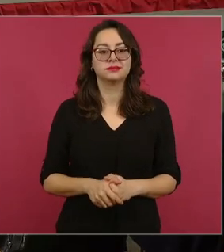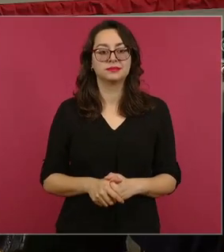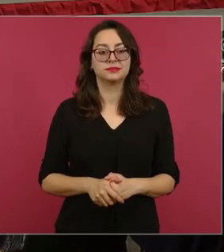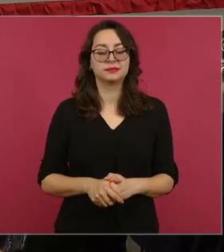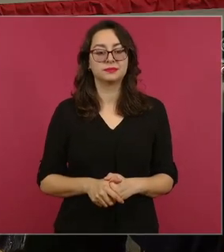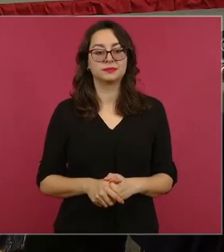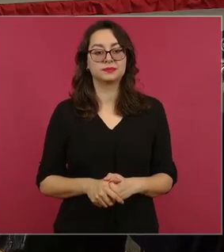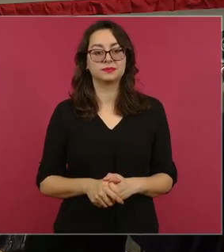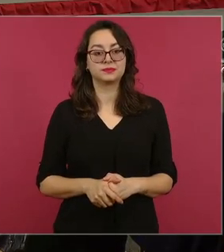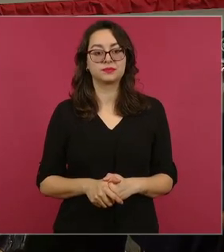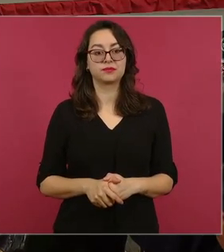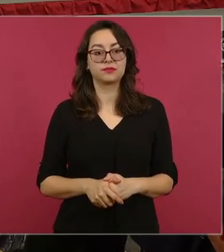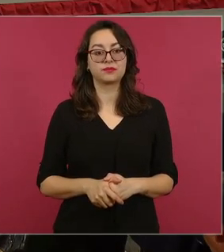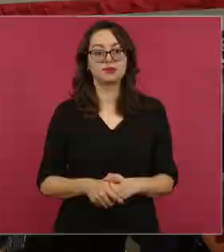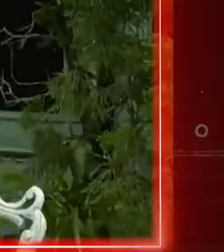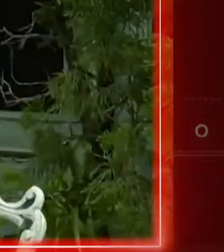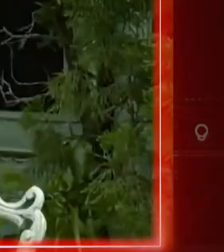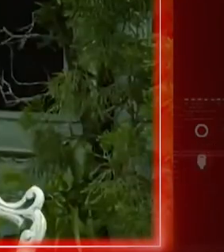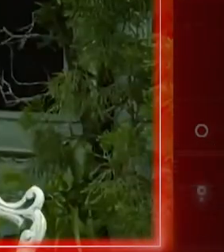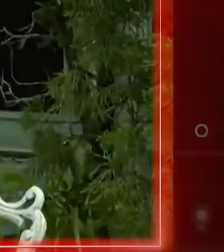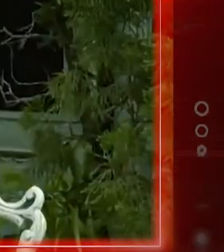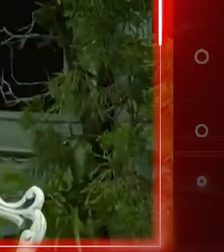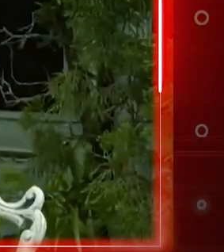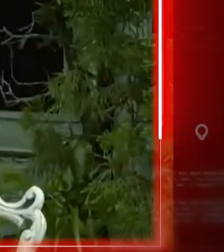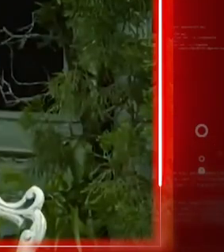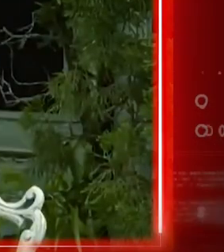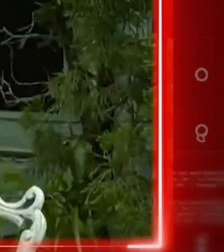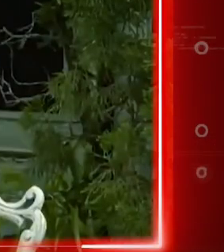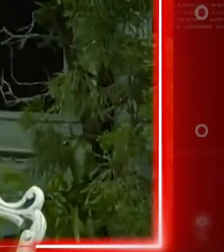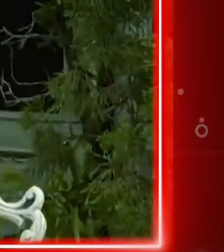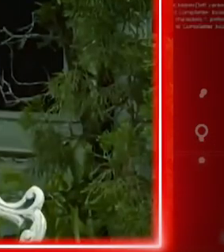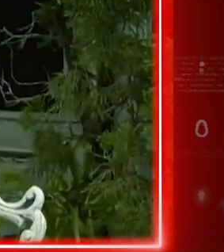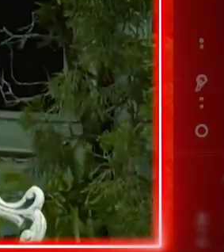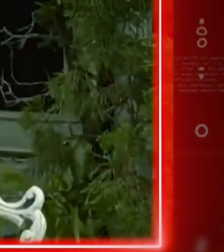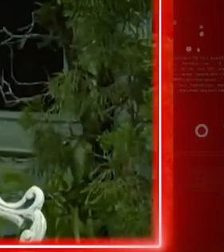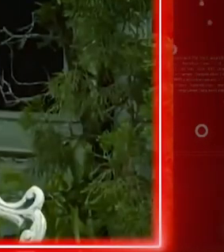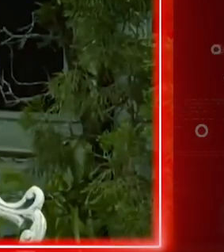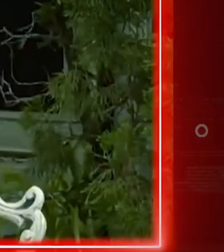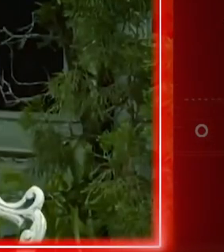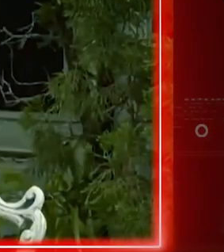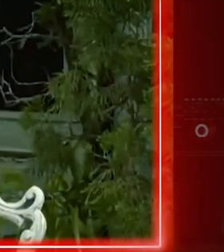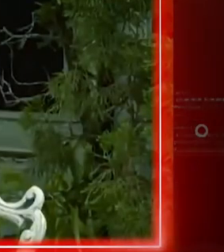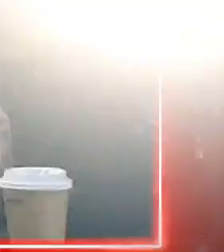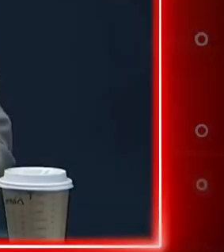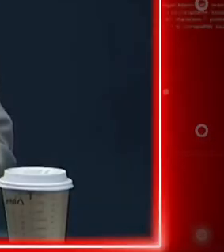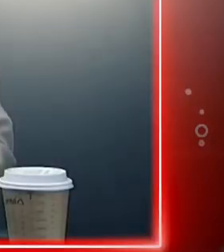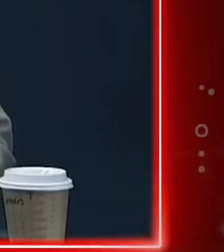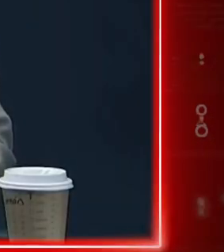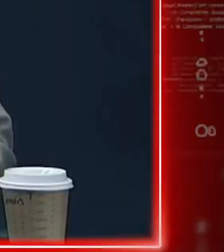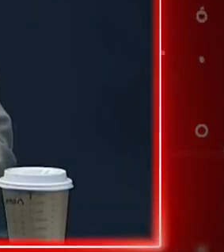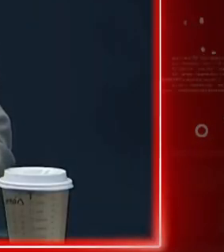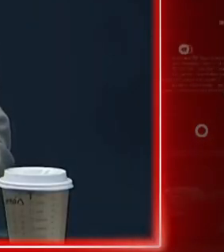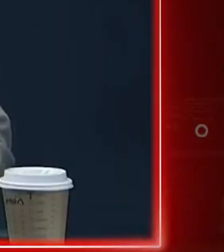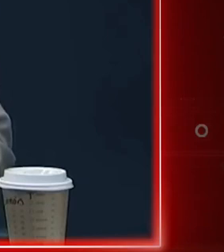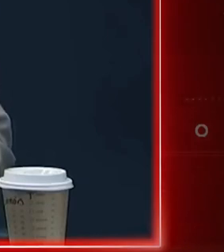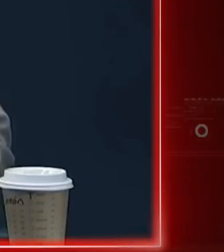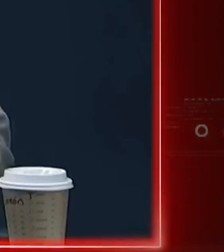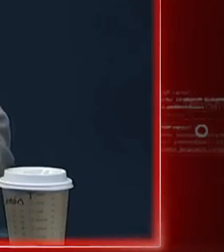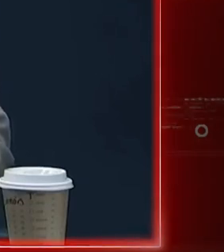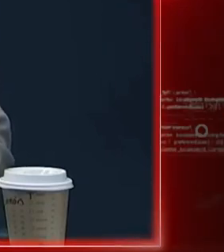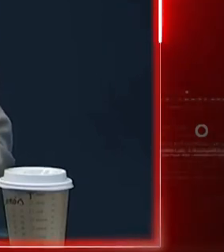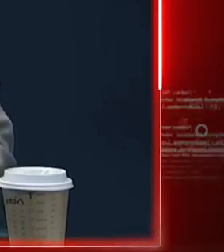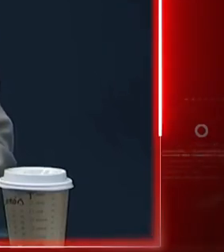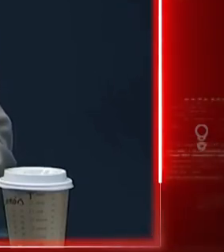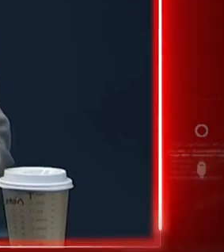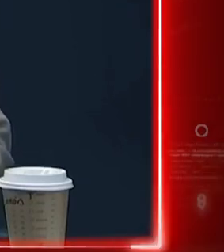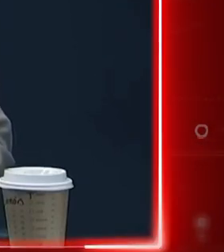Pero sabemos perfectamente por qué el presidente le quiere recortar presupuesto al Poder Judicial. Quiere asfixiarlo. De donde se les paga las pensiones